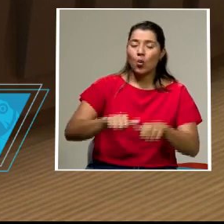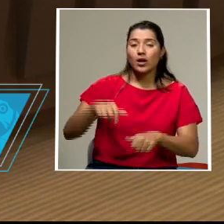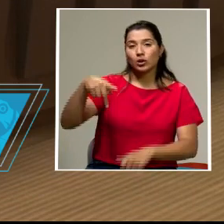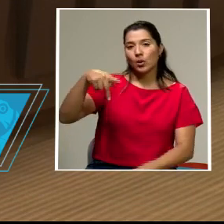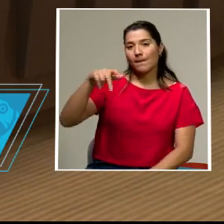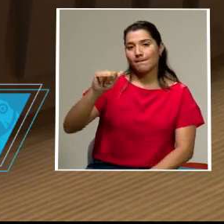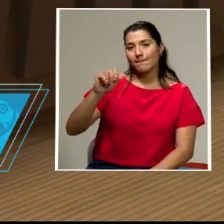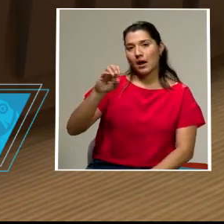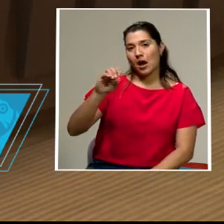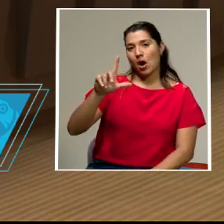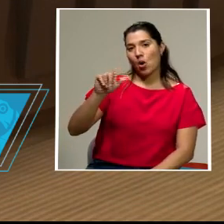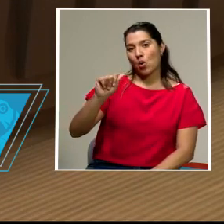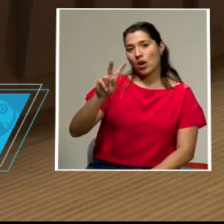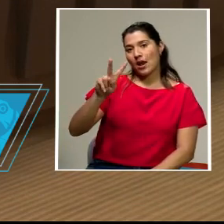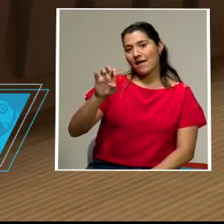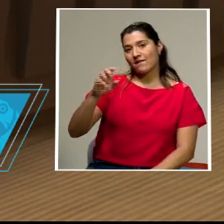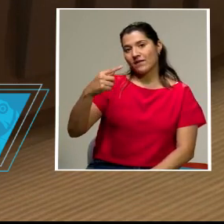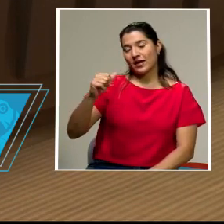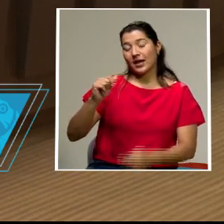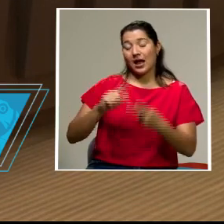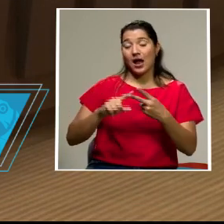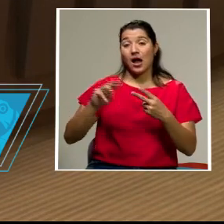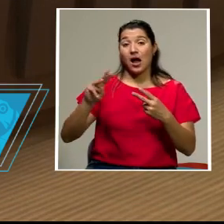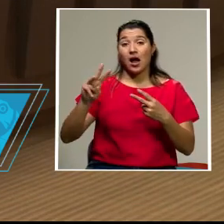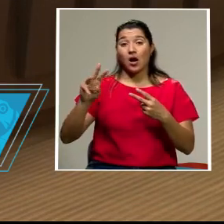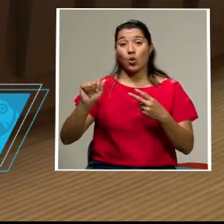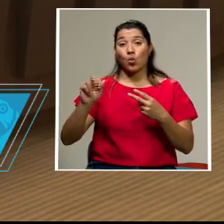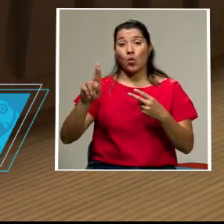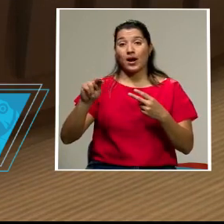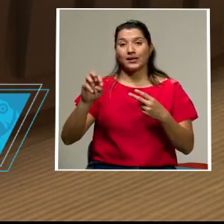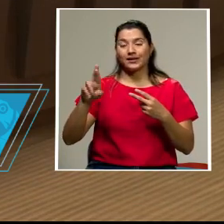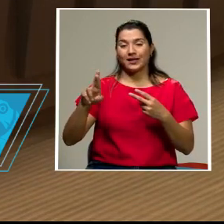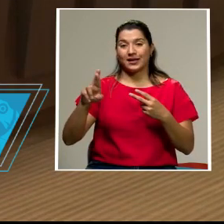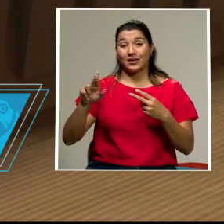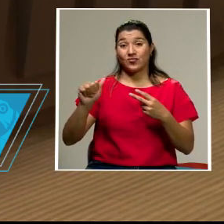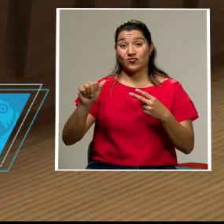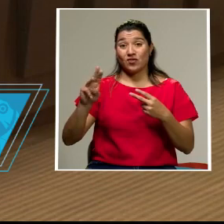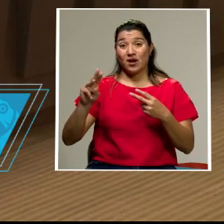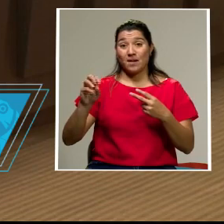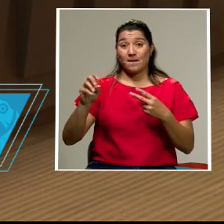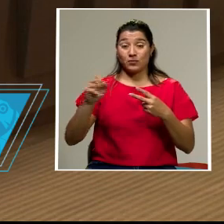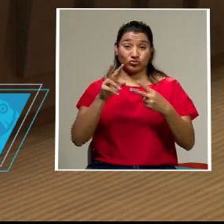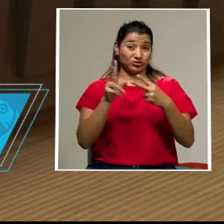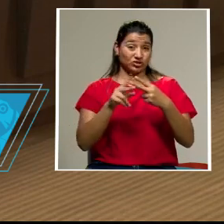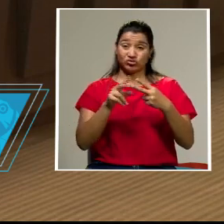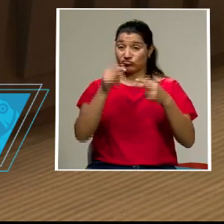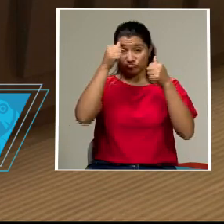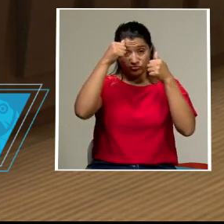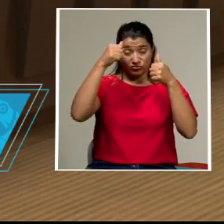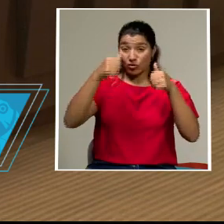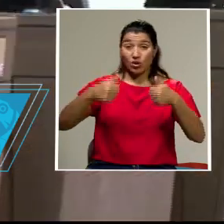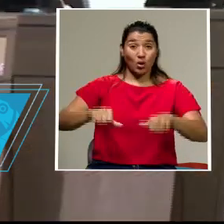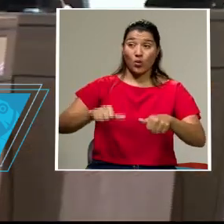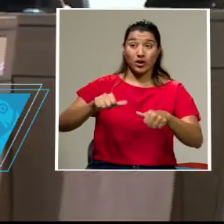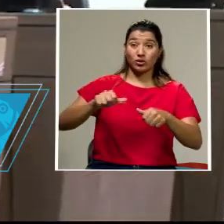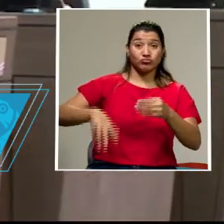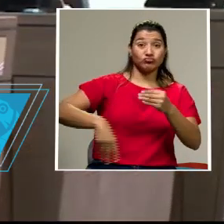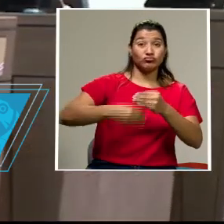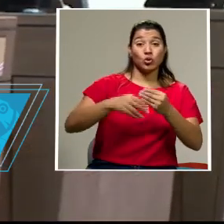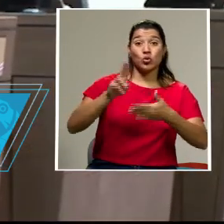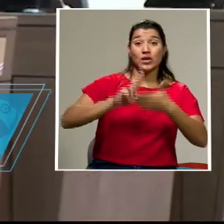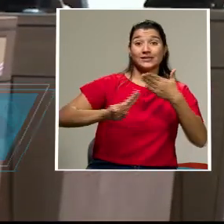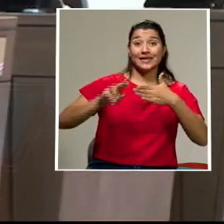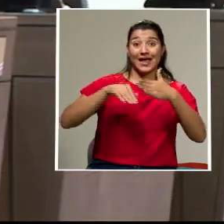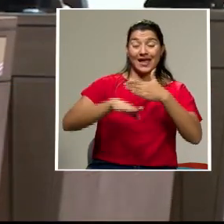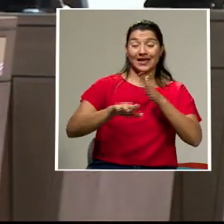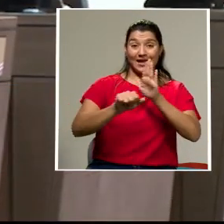Welmer Ramos, quienes están en contra de incluir a las universidades en el texto y darle la rectoría al Mideplan en esa materia. Pero el choque va más